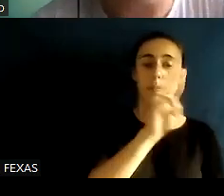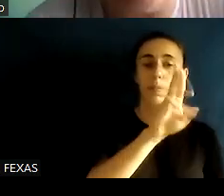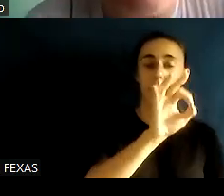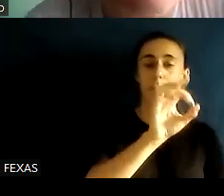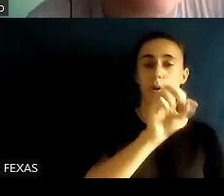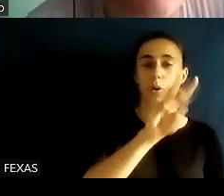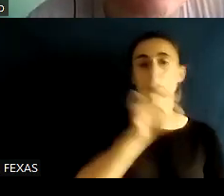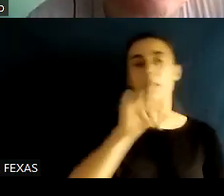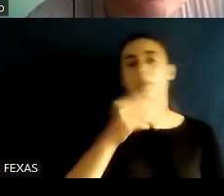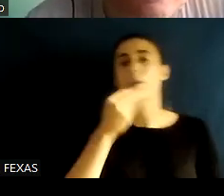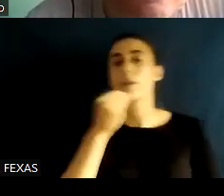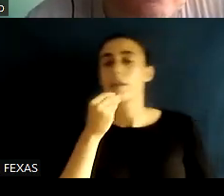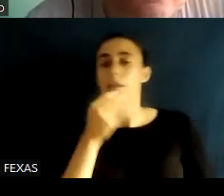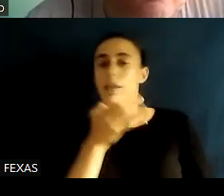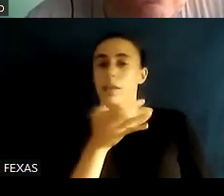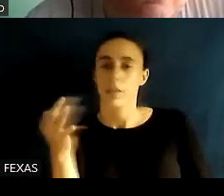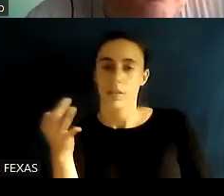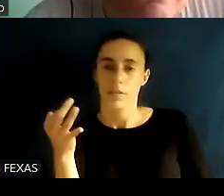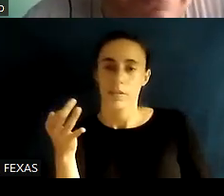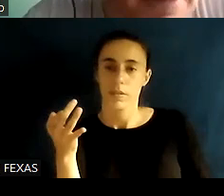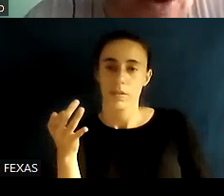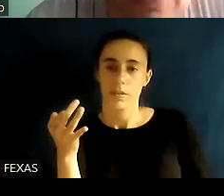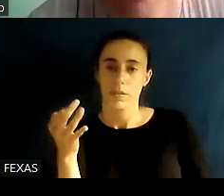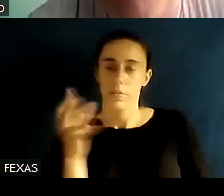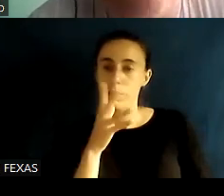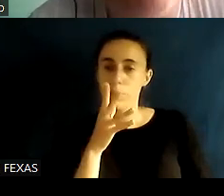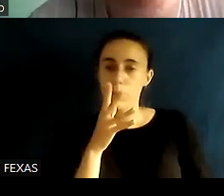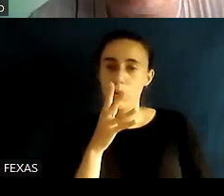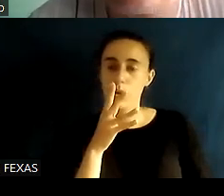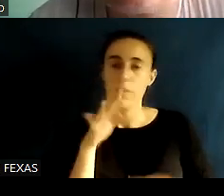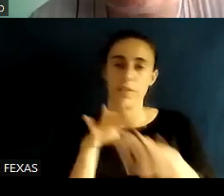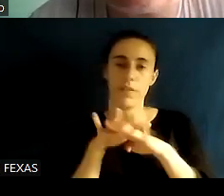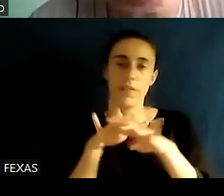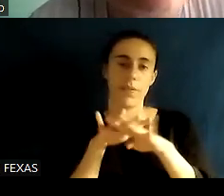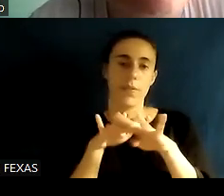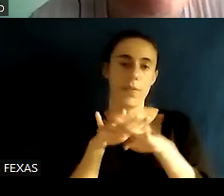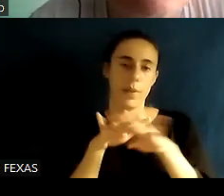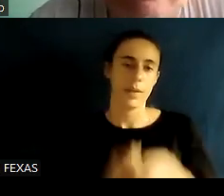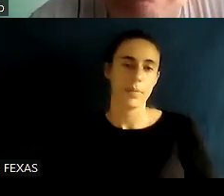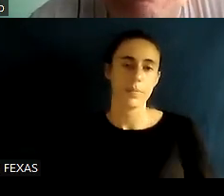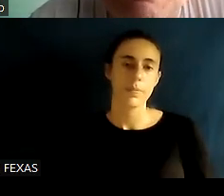alimentarla adecuadamente con la fibra, como el Fiber Boost.